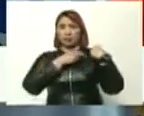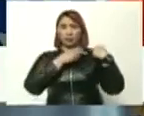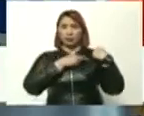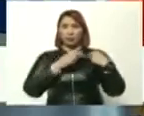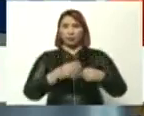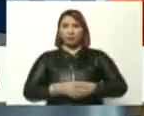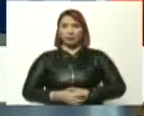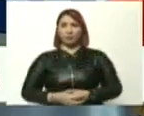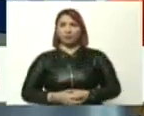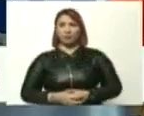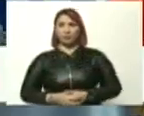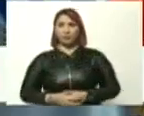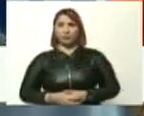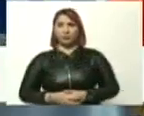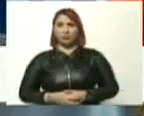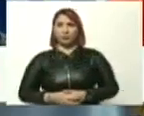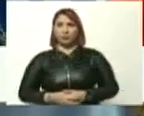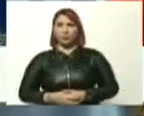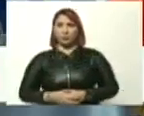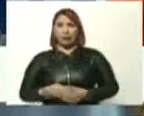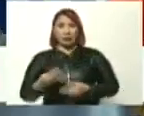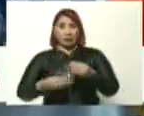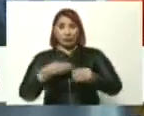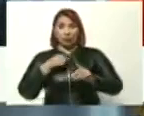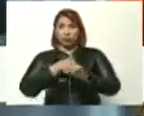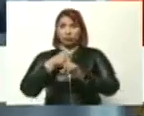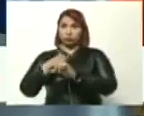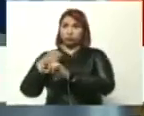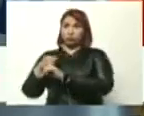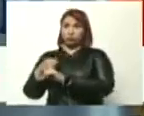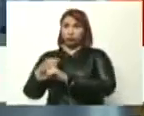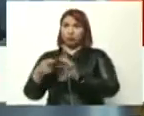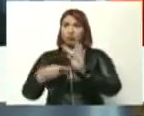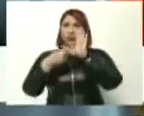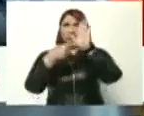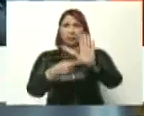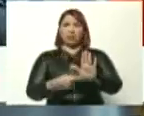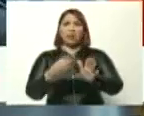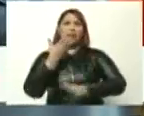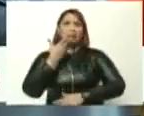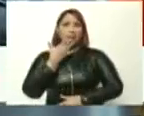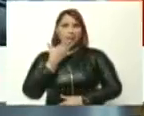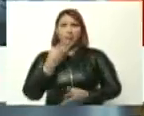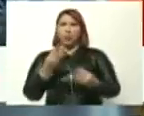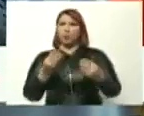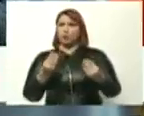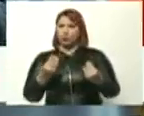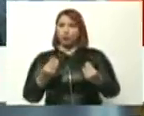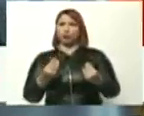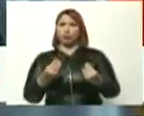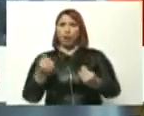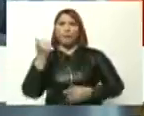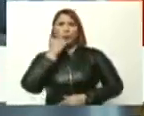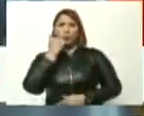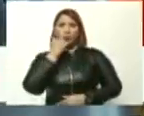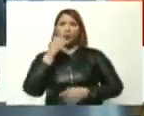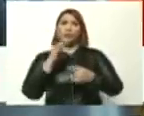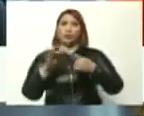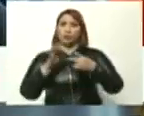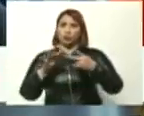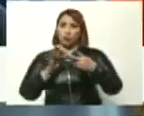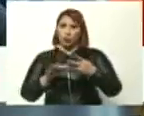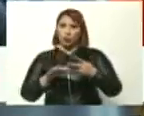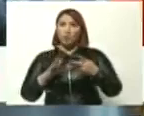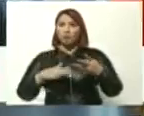de los daños ocasionados. Estoy colocando un ejemplo de tantos abusos de funciones. Ese es uno, puede haber otros